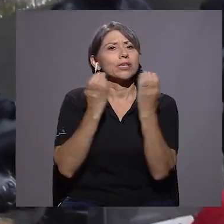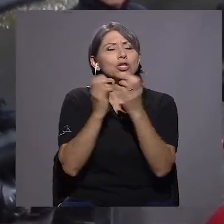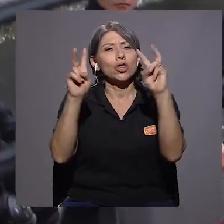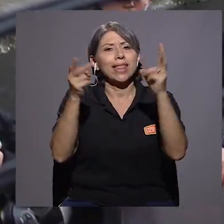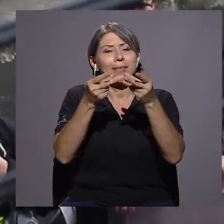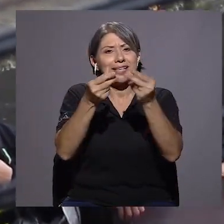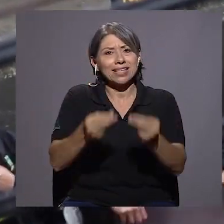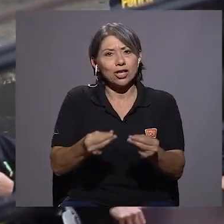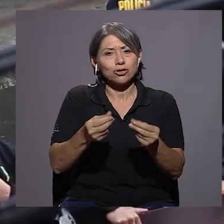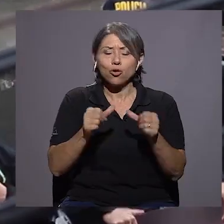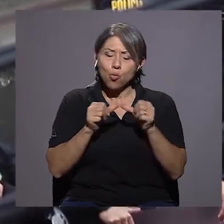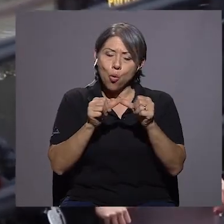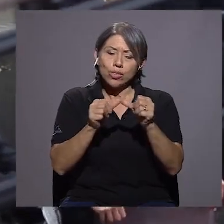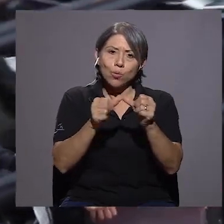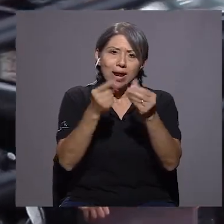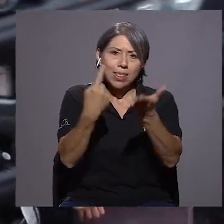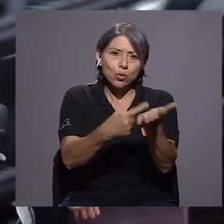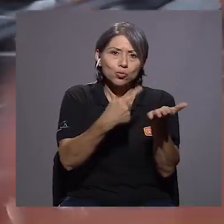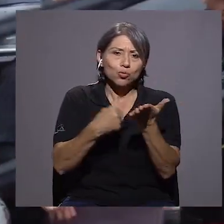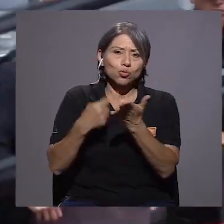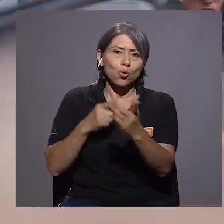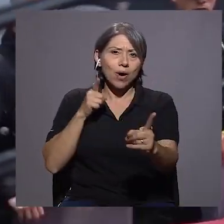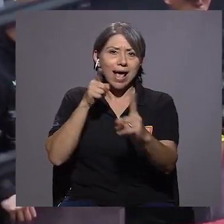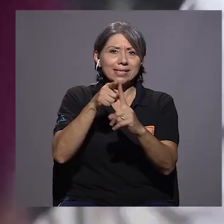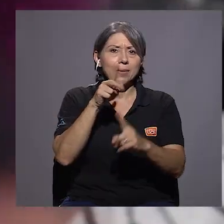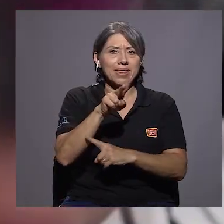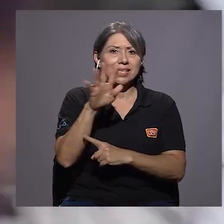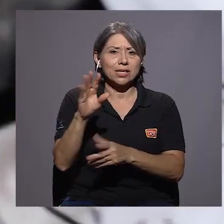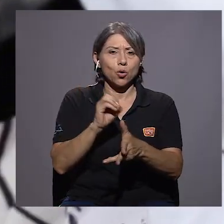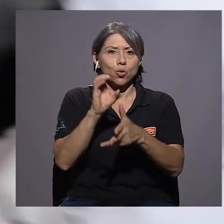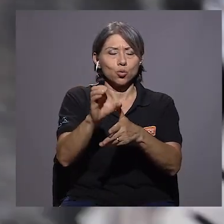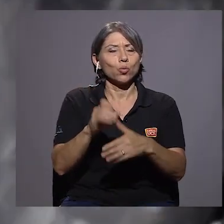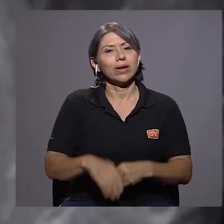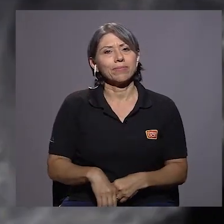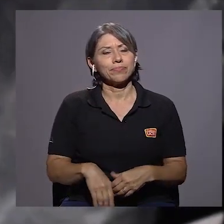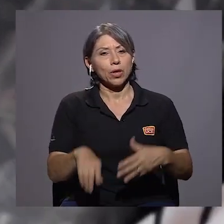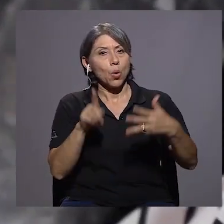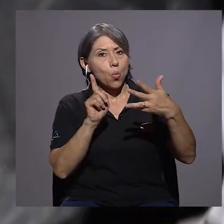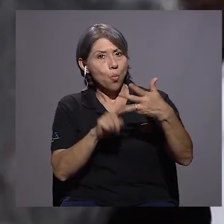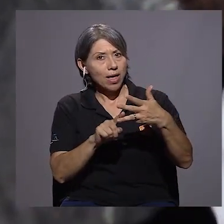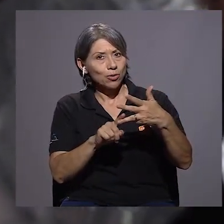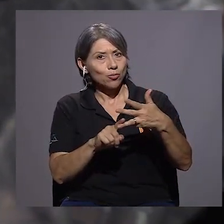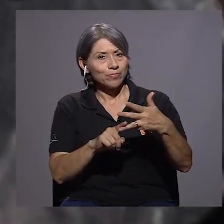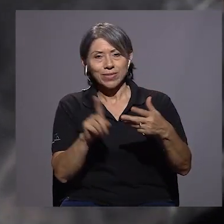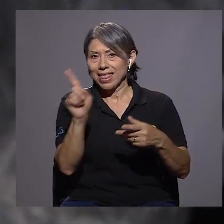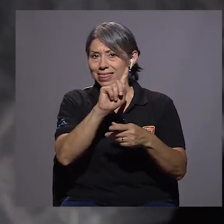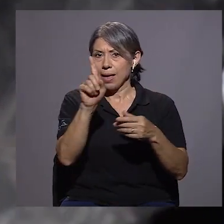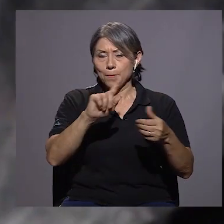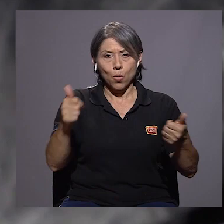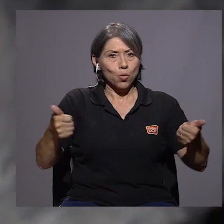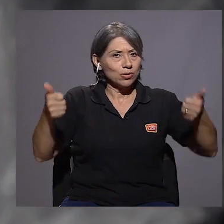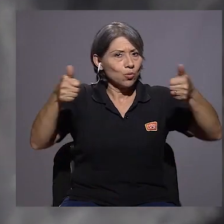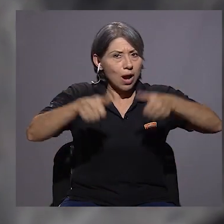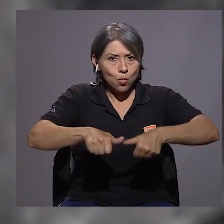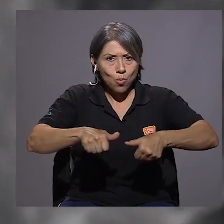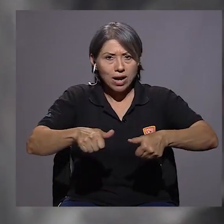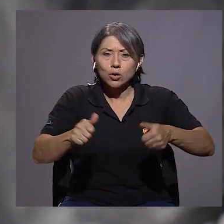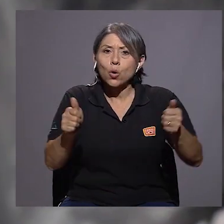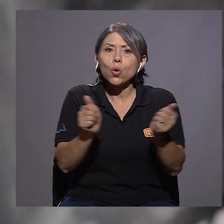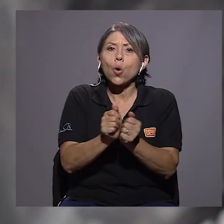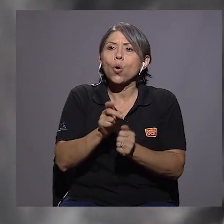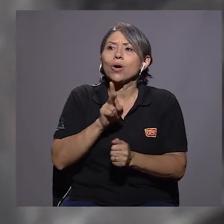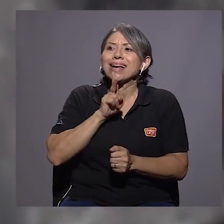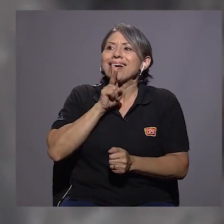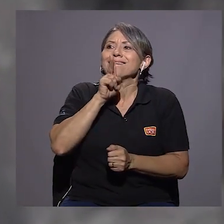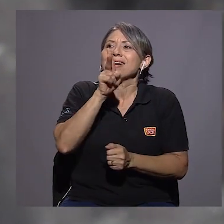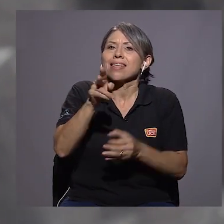siquiera con la Comisión de Hacendarios, donde se mantendrá en discusión hasta el 25 de octubre. 4. Tampoco es un acuerdo